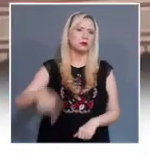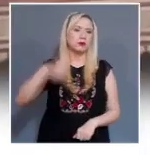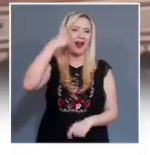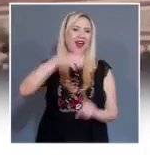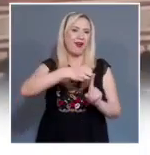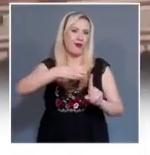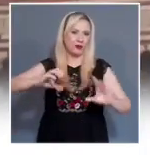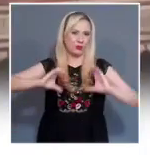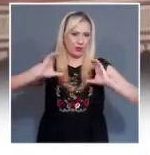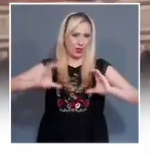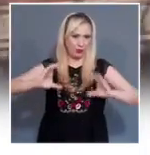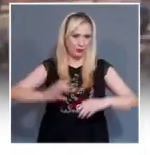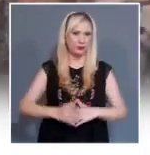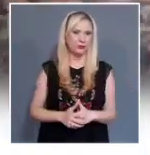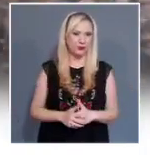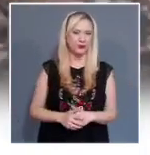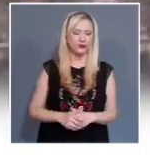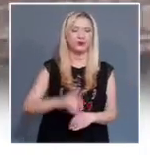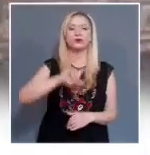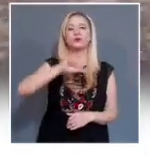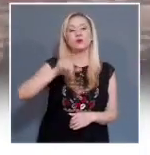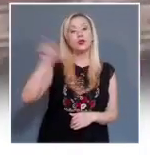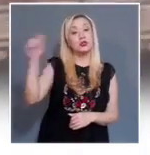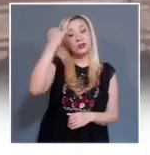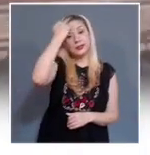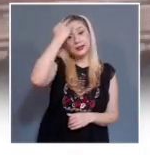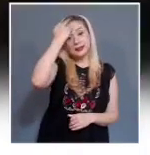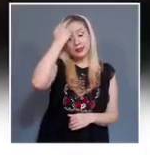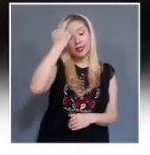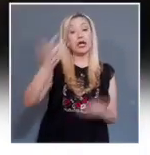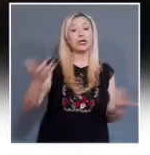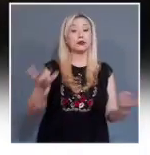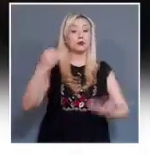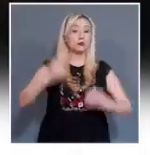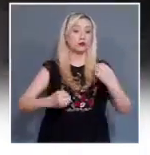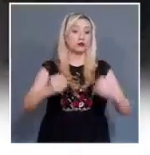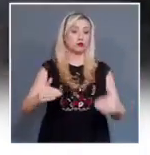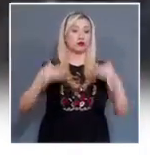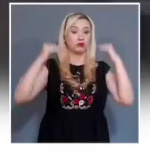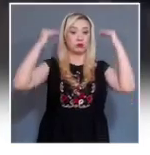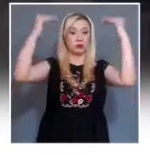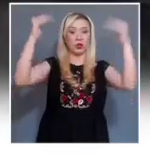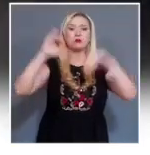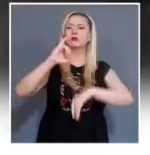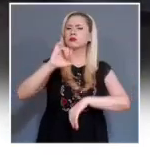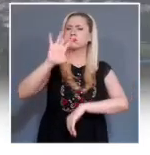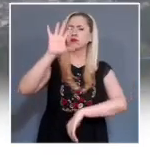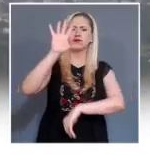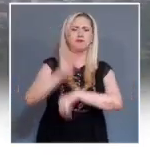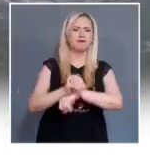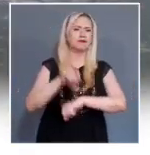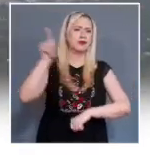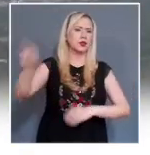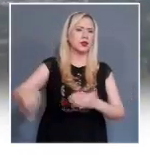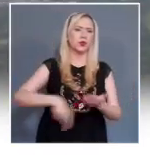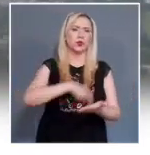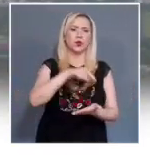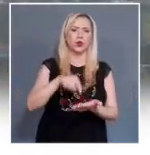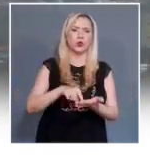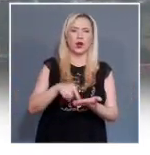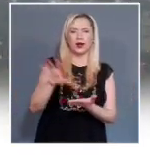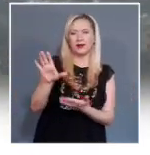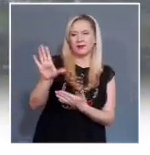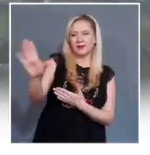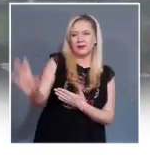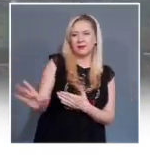Finalmente, en India, la Sala Constitucional de la Suprema Corte ha permitido que en el estado de Tamil Nadu se lleve a cabo el